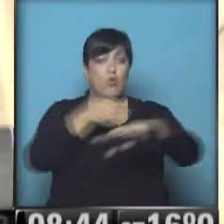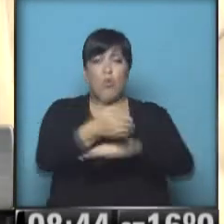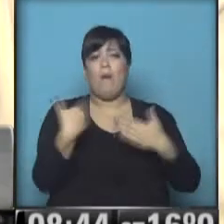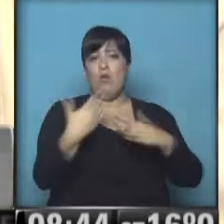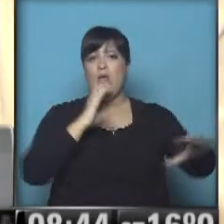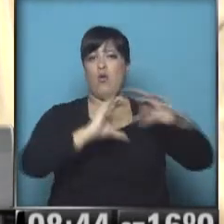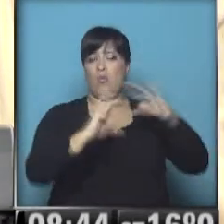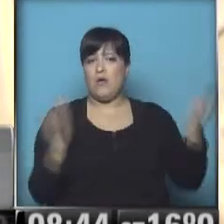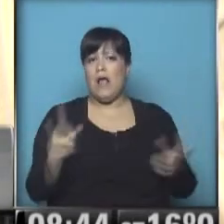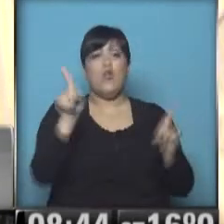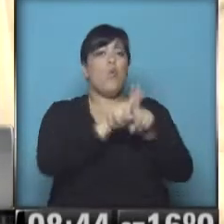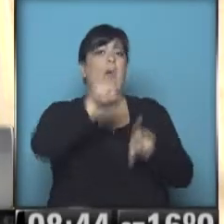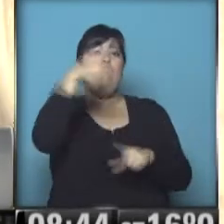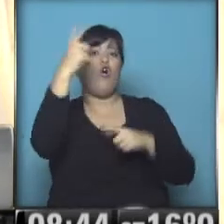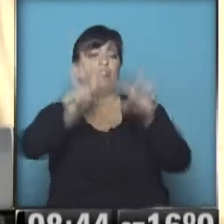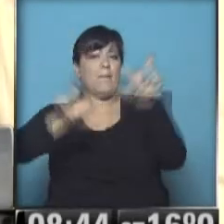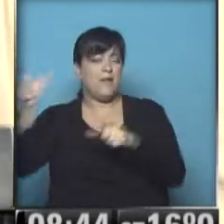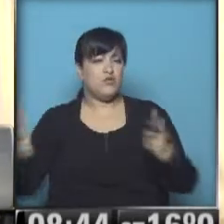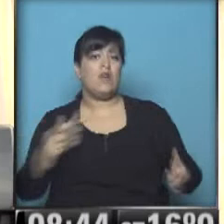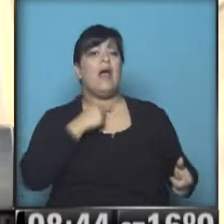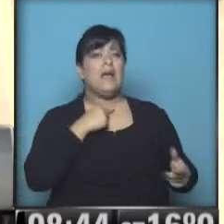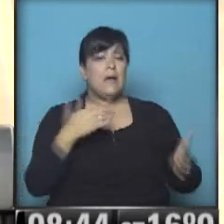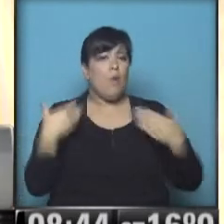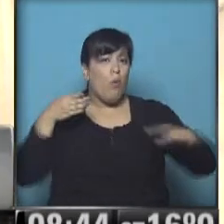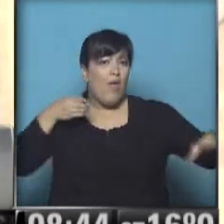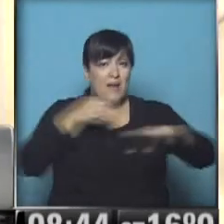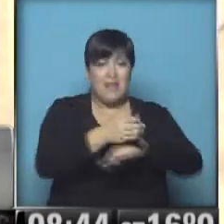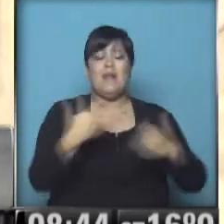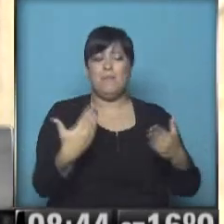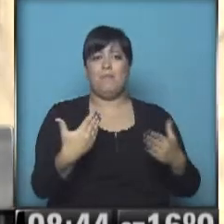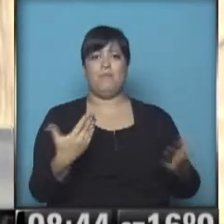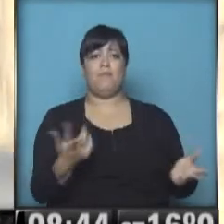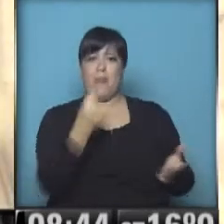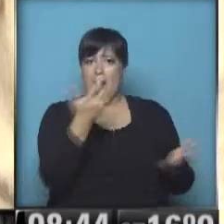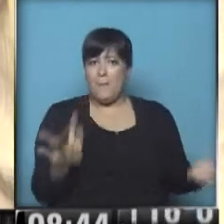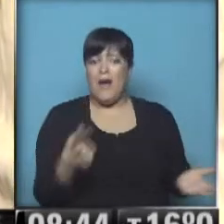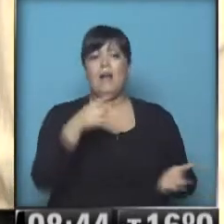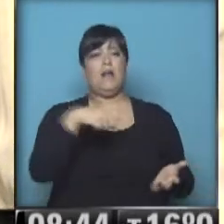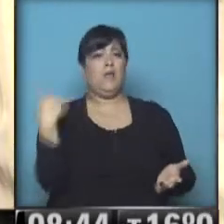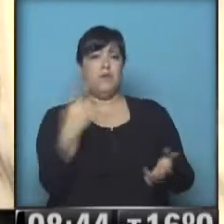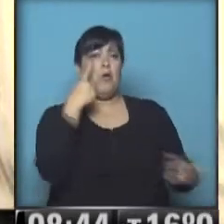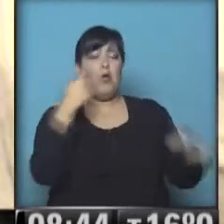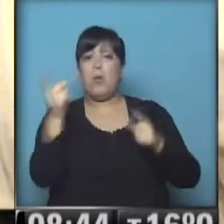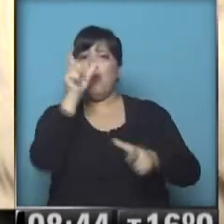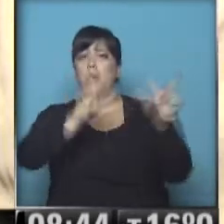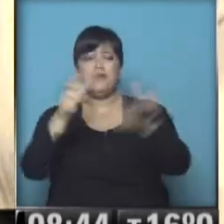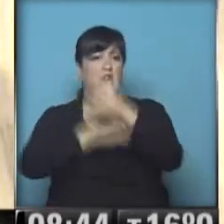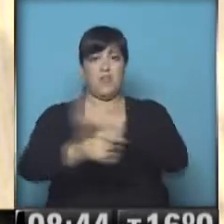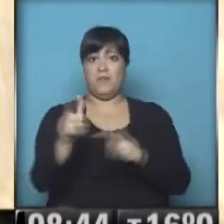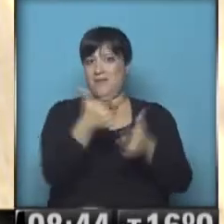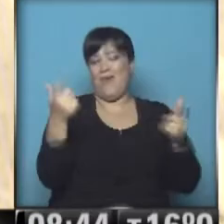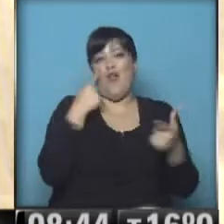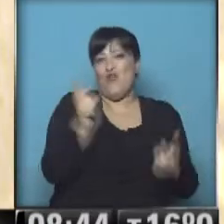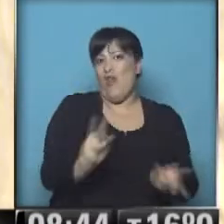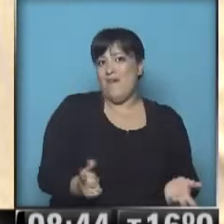los demás, las demás personas, que queremos poder usarla. Dice, pero es que yo no veo muchas personas con discapacidad. Digo, claro, no las vas a ver porque